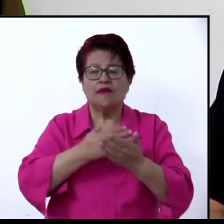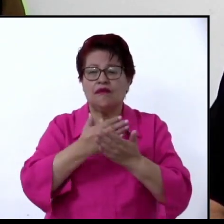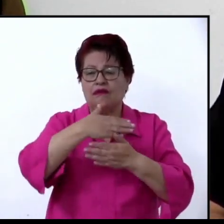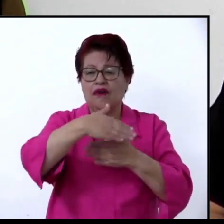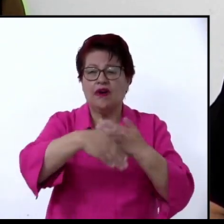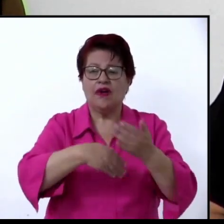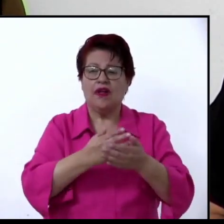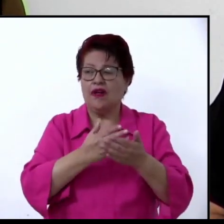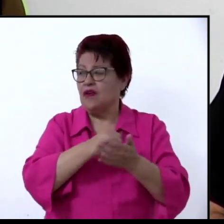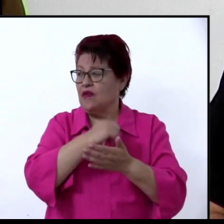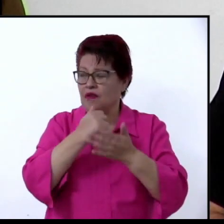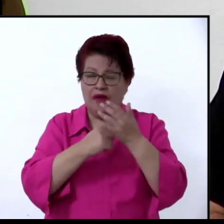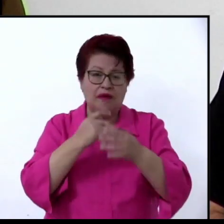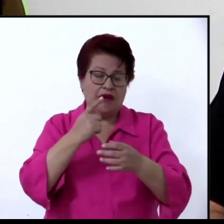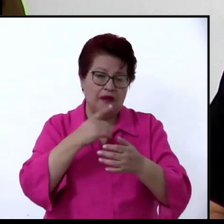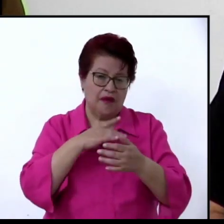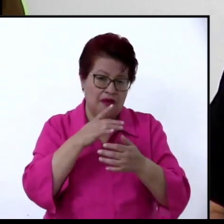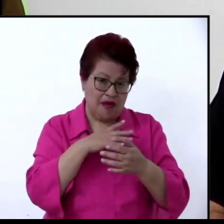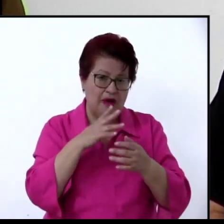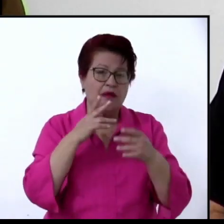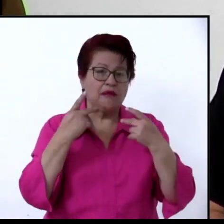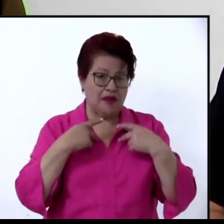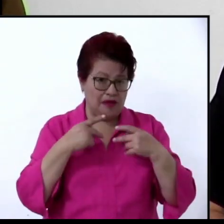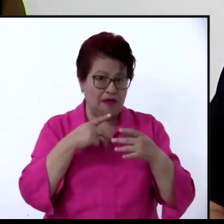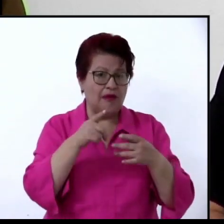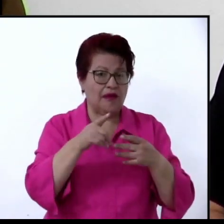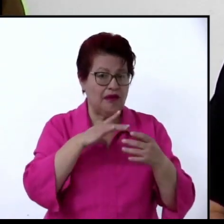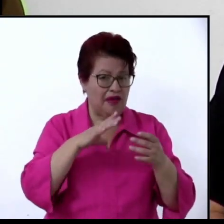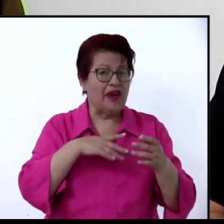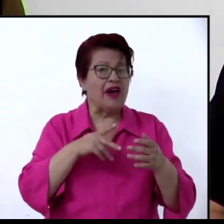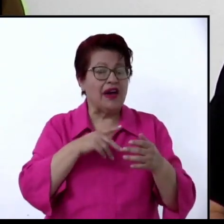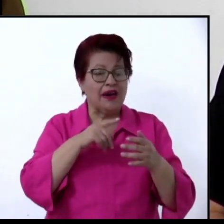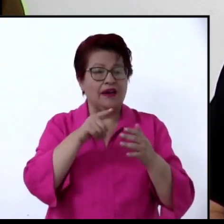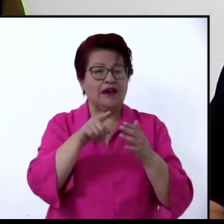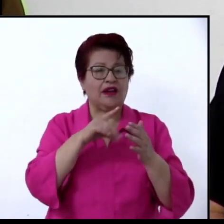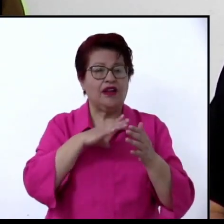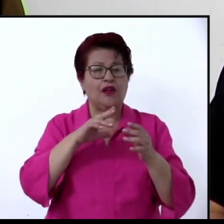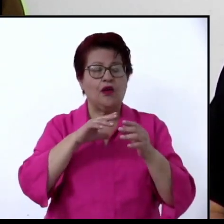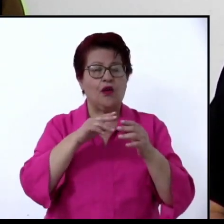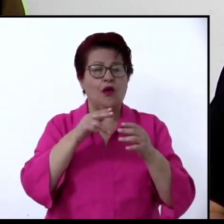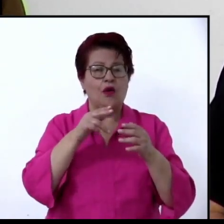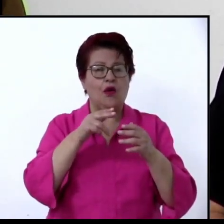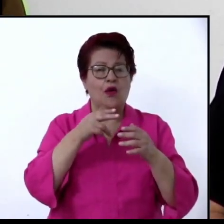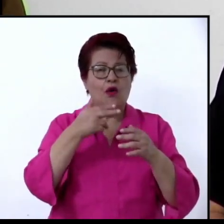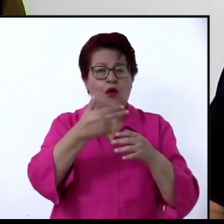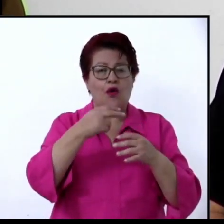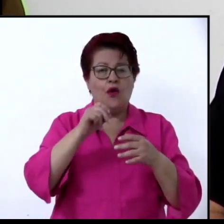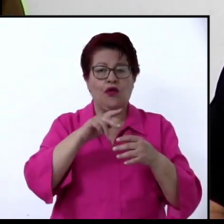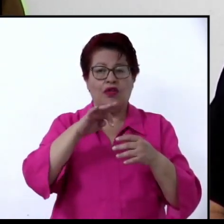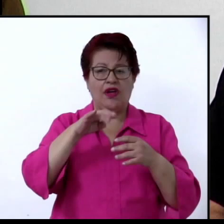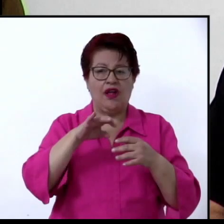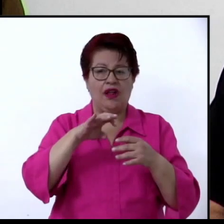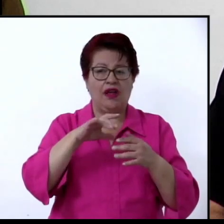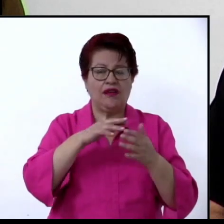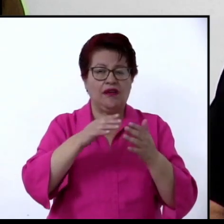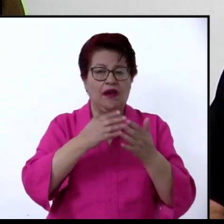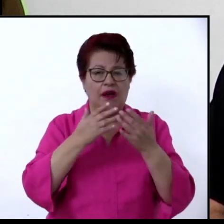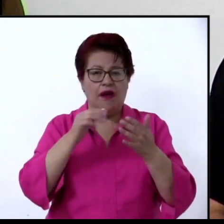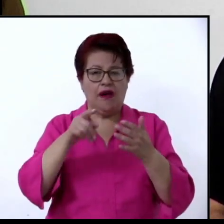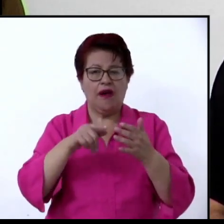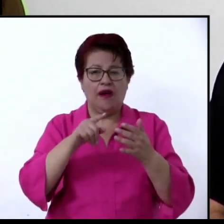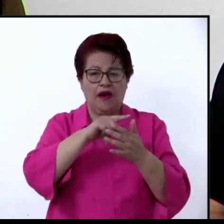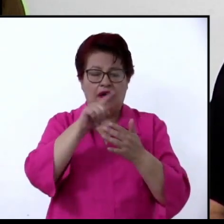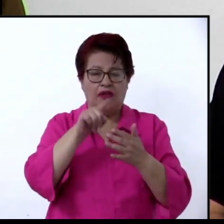de México. Hay personas que se han colocado en hoteles de alta gama, en